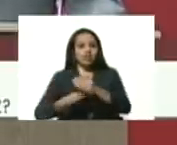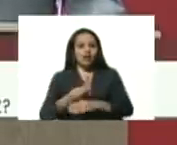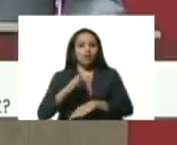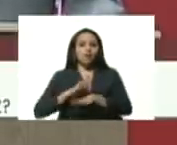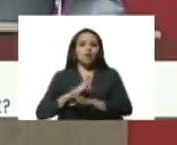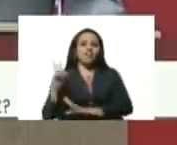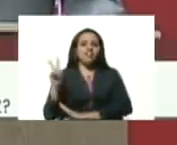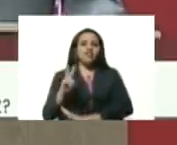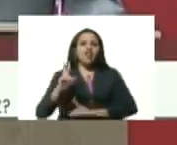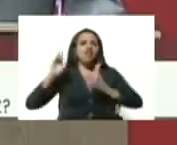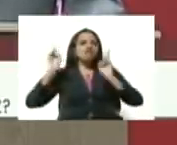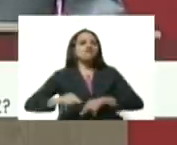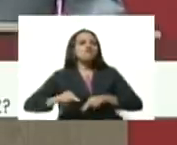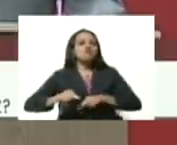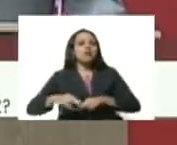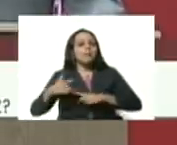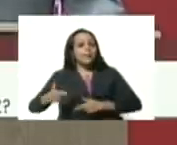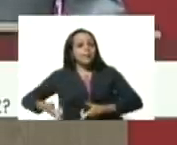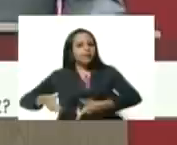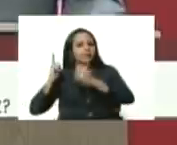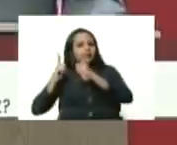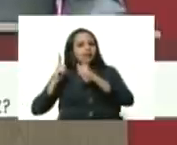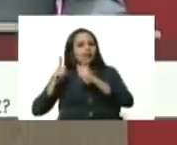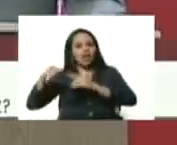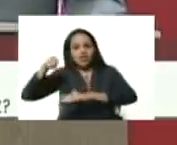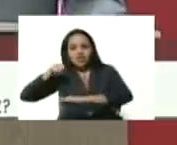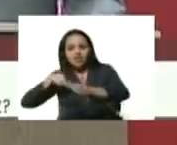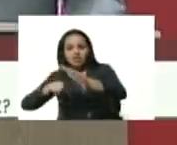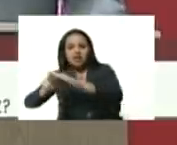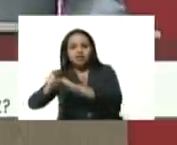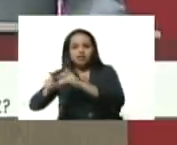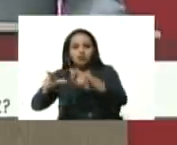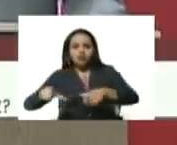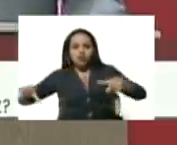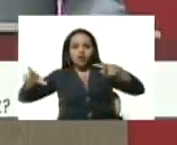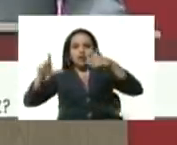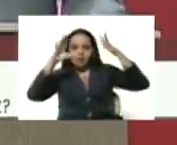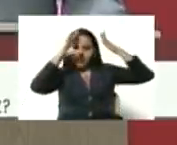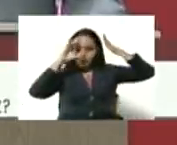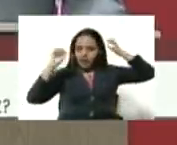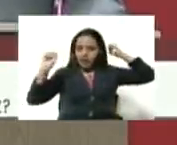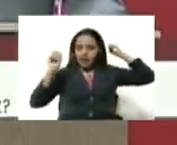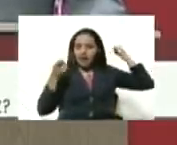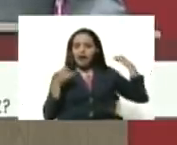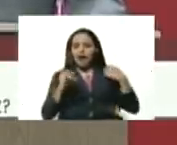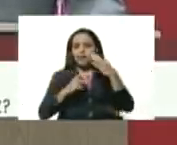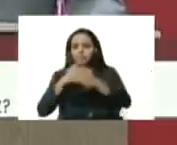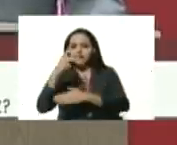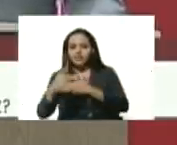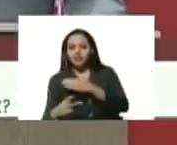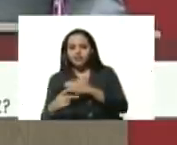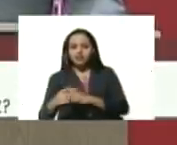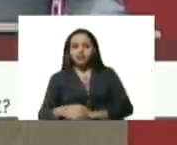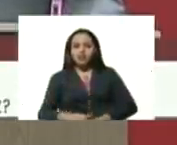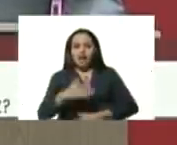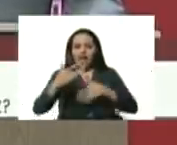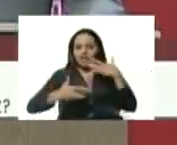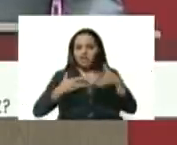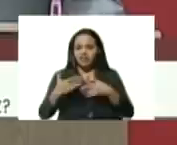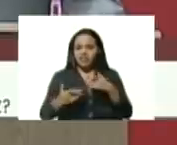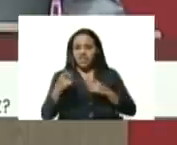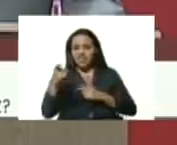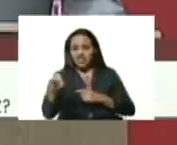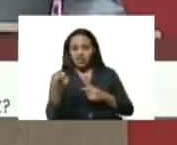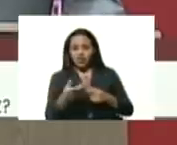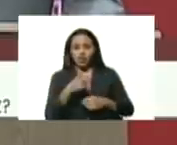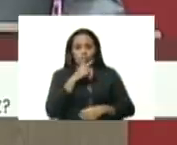Venezuela jamás permitiría que en sus sedes diplomáticas se planifiquen acciones de esta